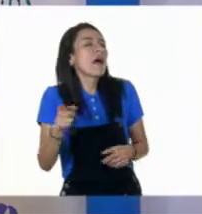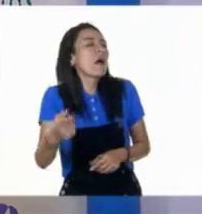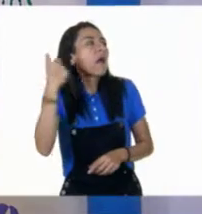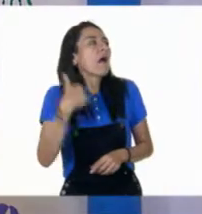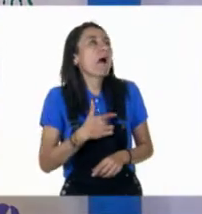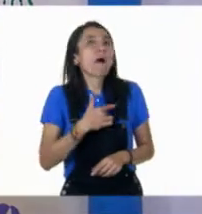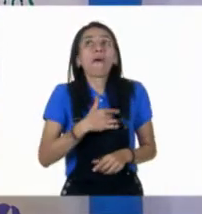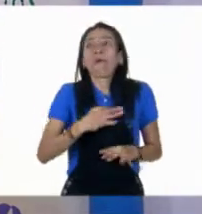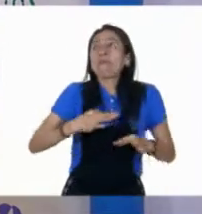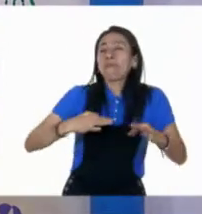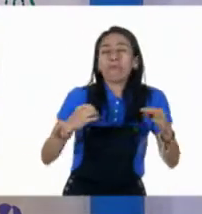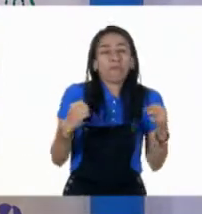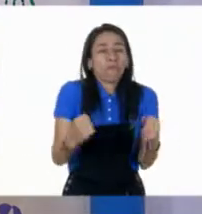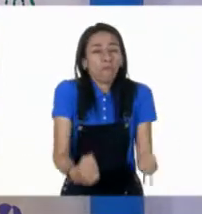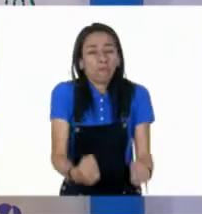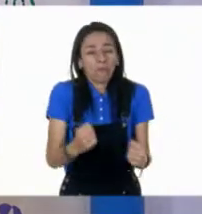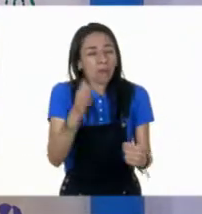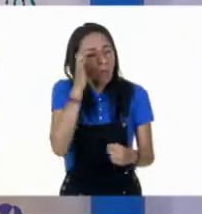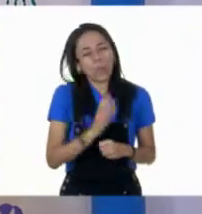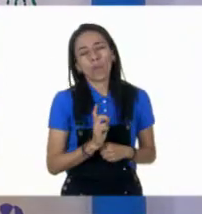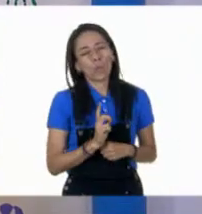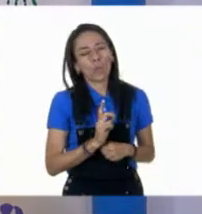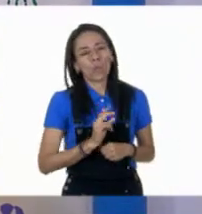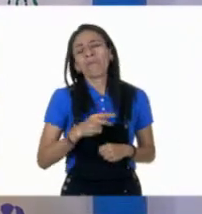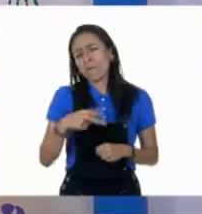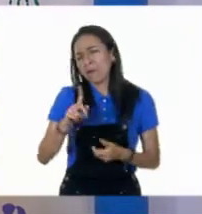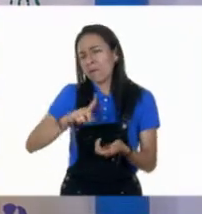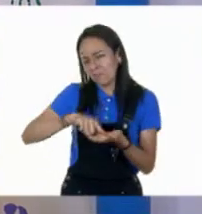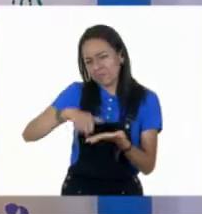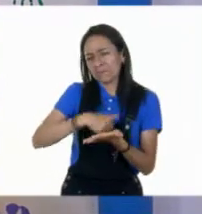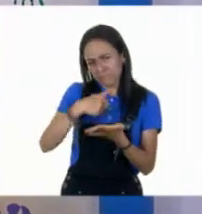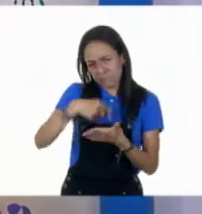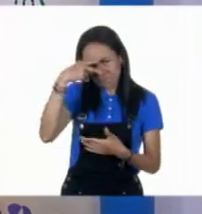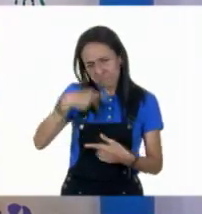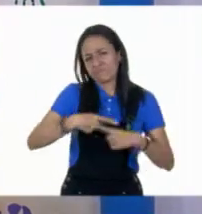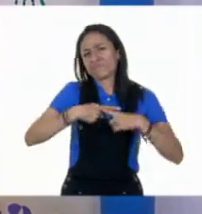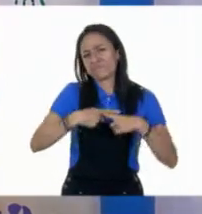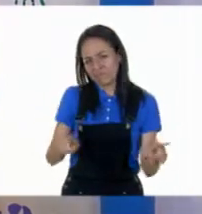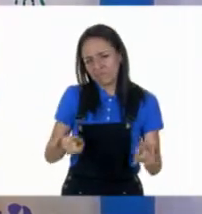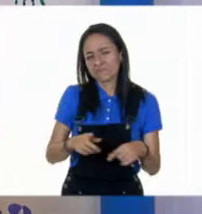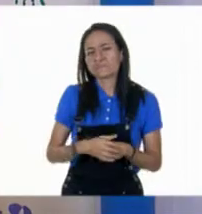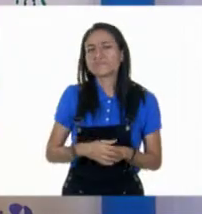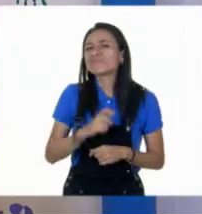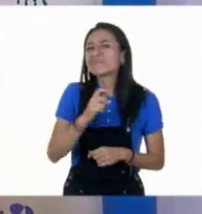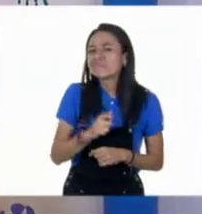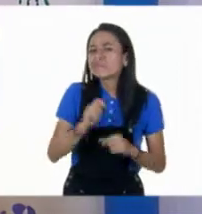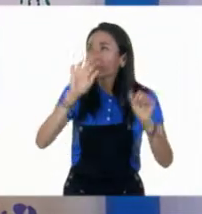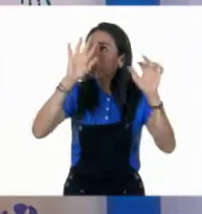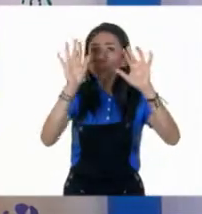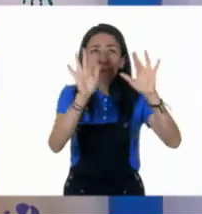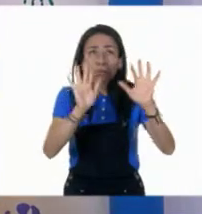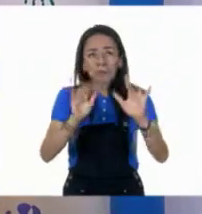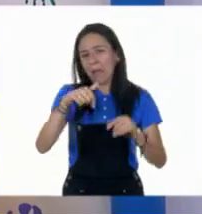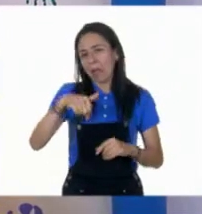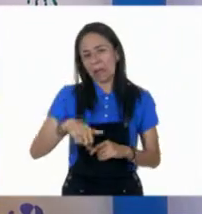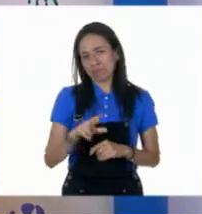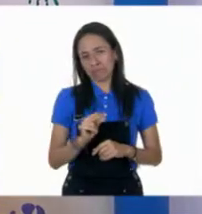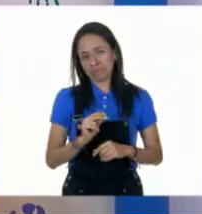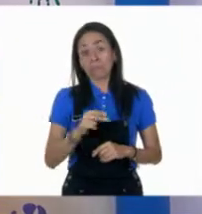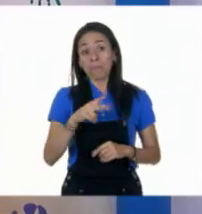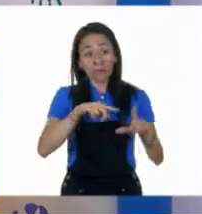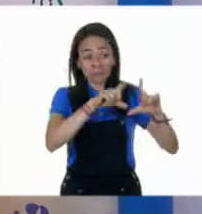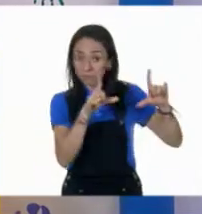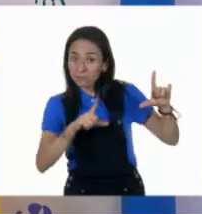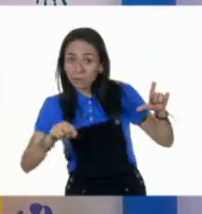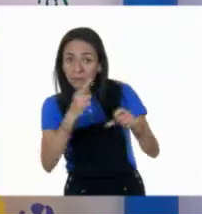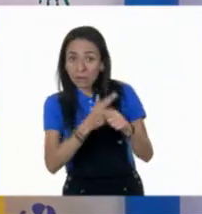embargo, era totalmente diferente aquí en la ciudad. Claro. Aquí por lo general no hemos visto cuando no cae nieve, pero en otras partes de la República